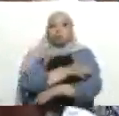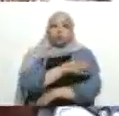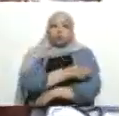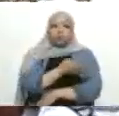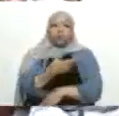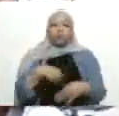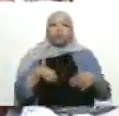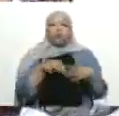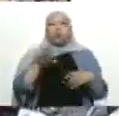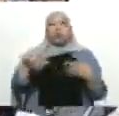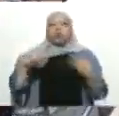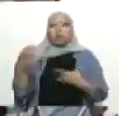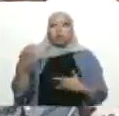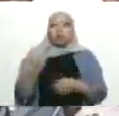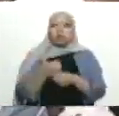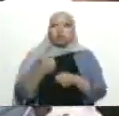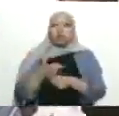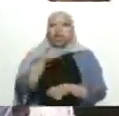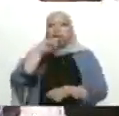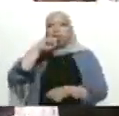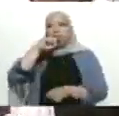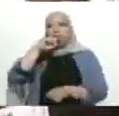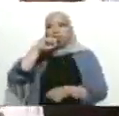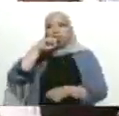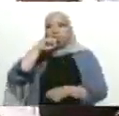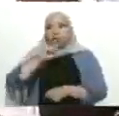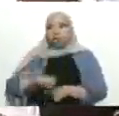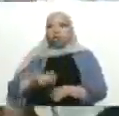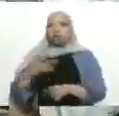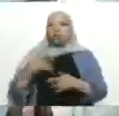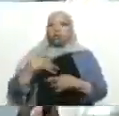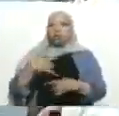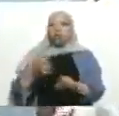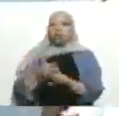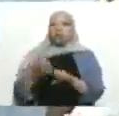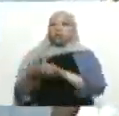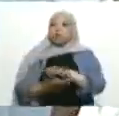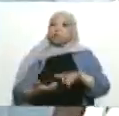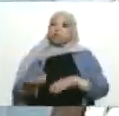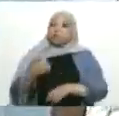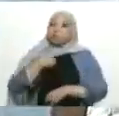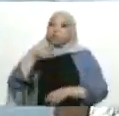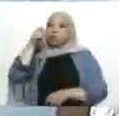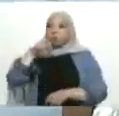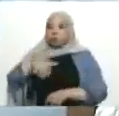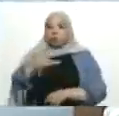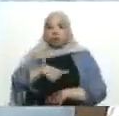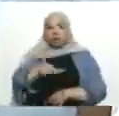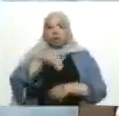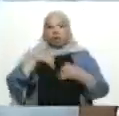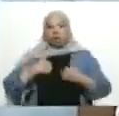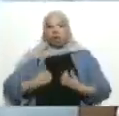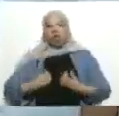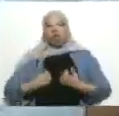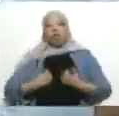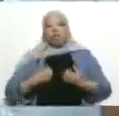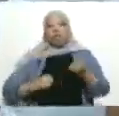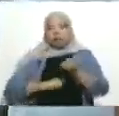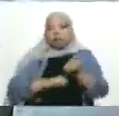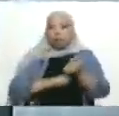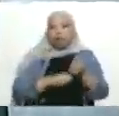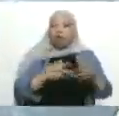Cúcuta y estaban cargados de odio, de toda la intención bélica contra nuestro pueblo, de arrodillarse a los intereses imperiales.